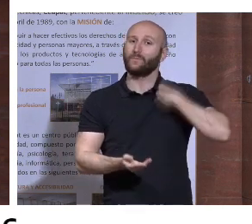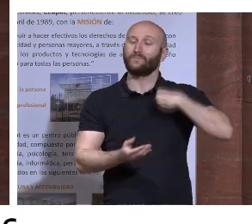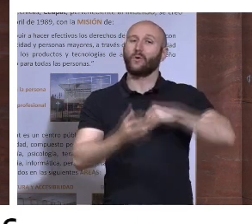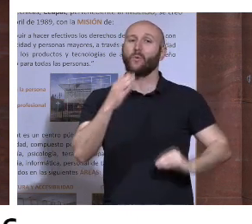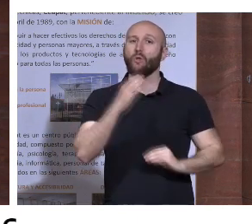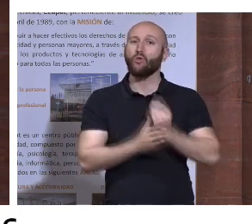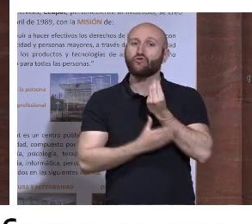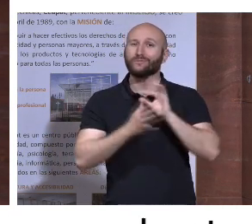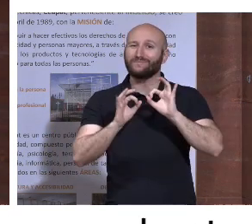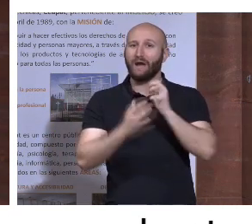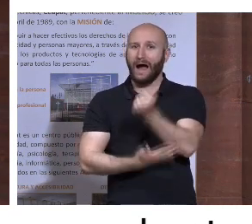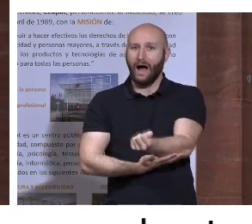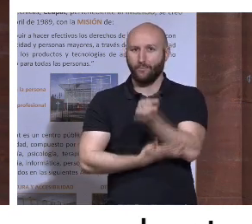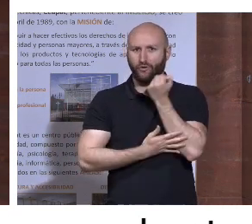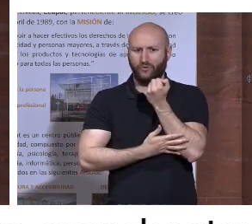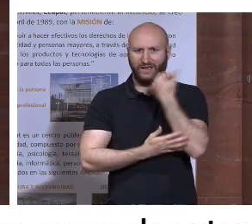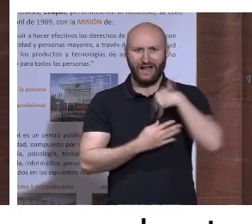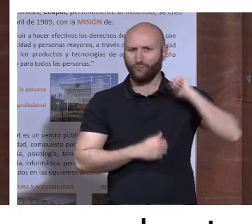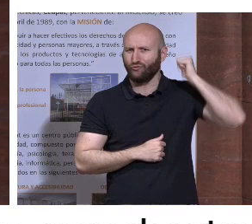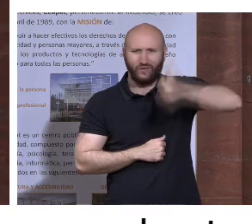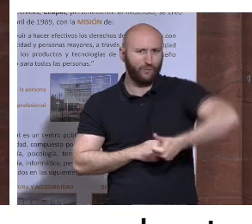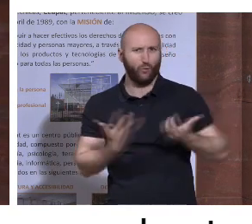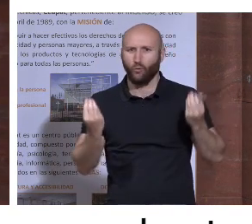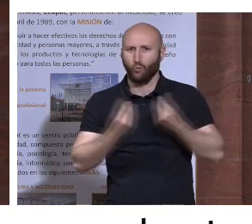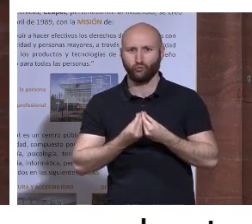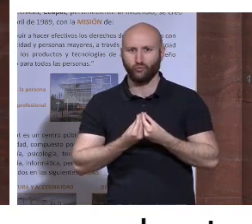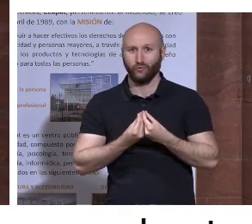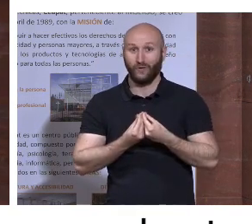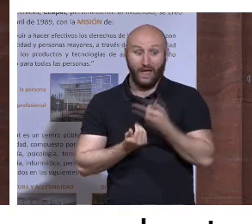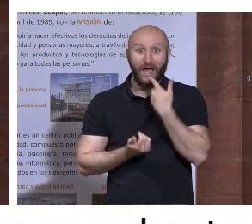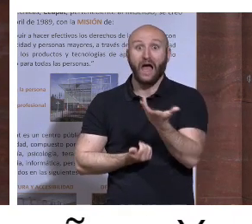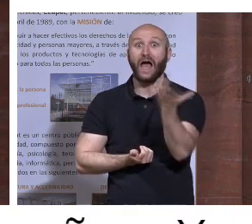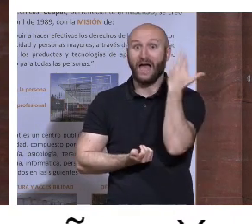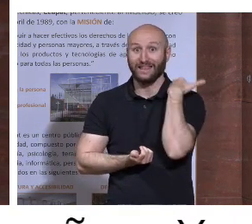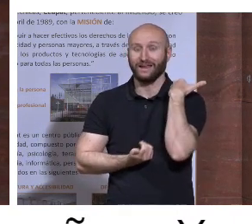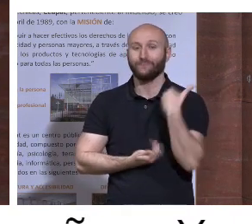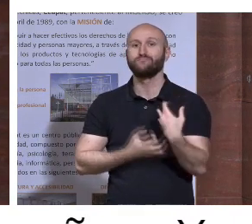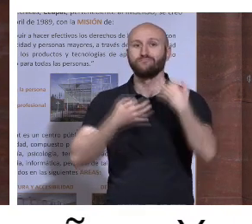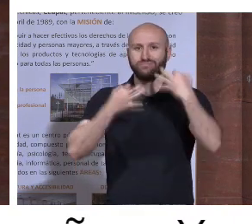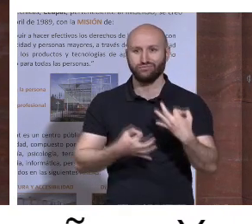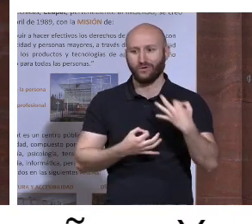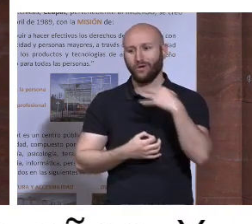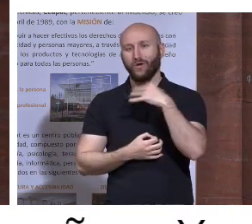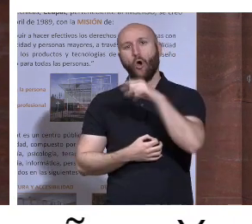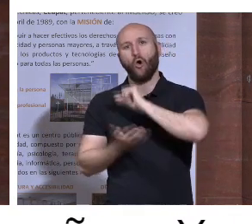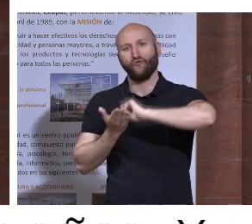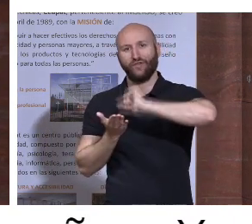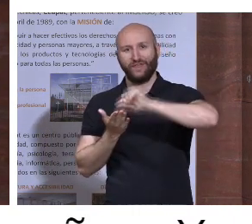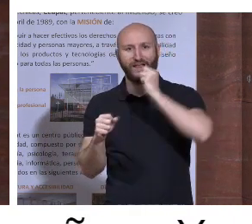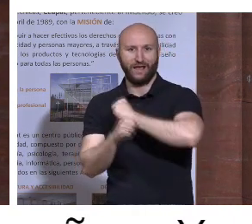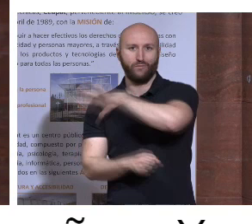apoyo, me lleva acompañando años. Y ya digo, ayer me lo traje de la oficina y